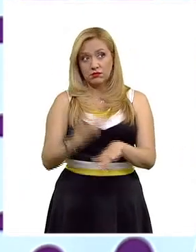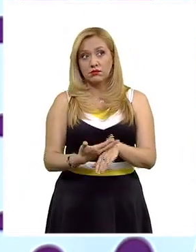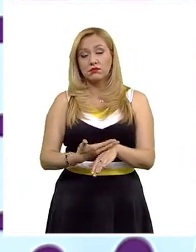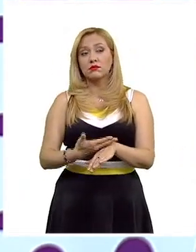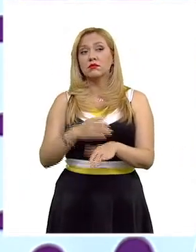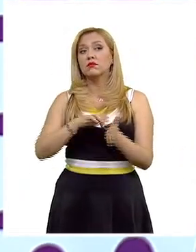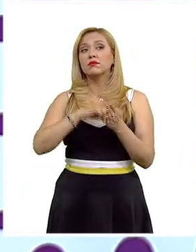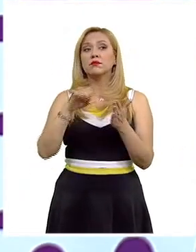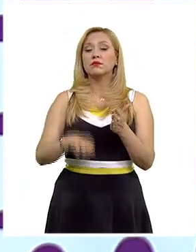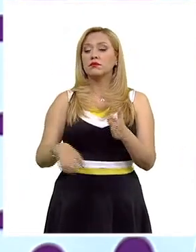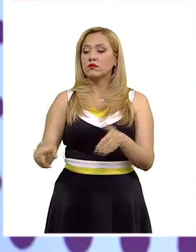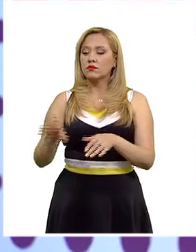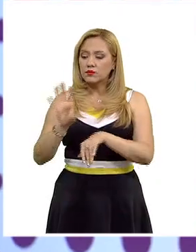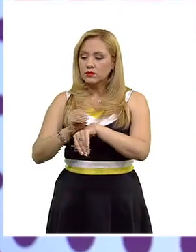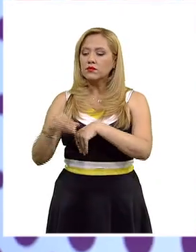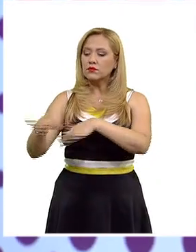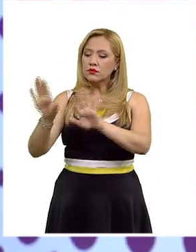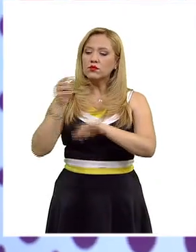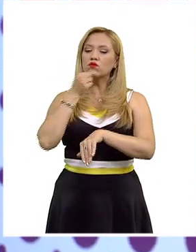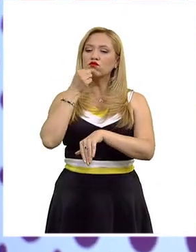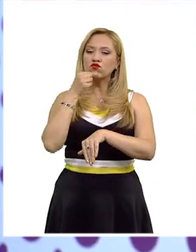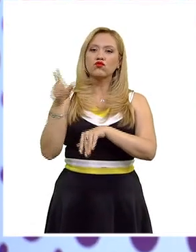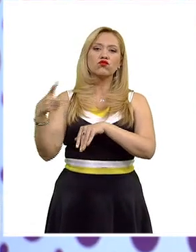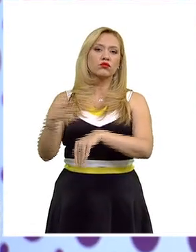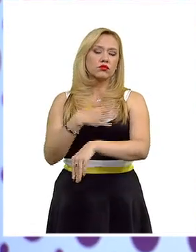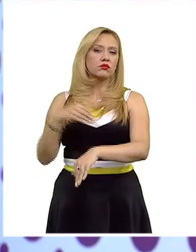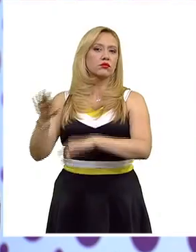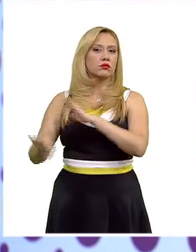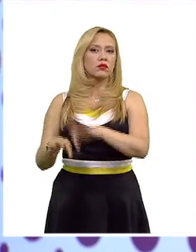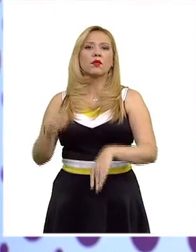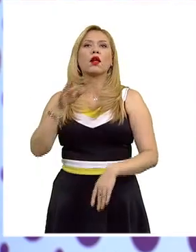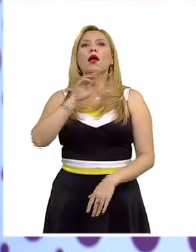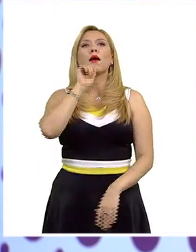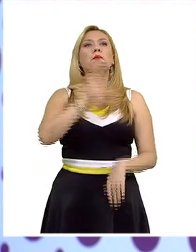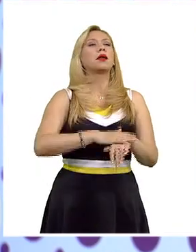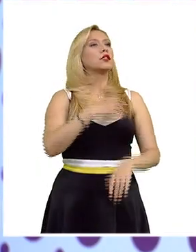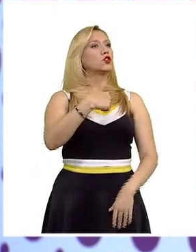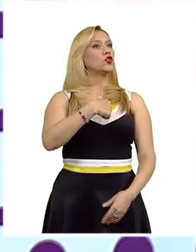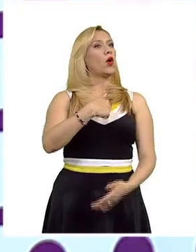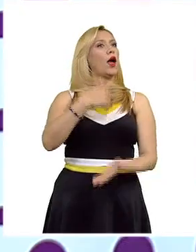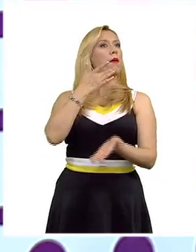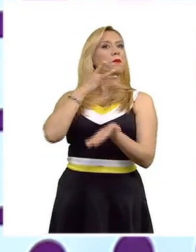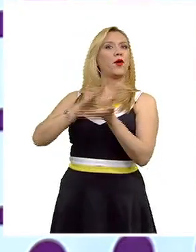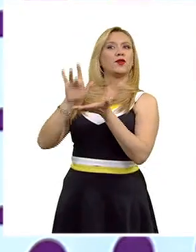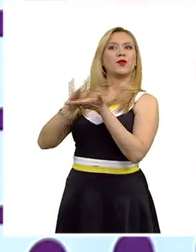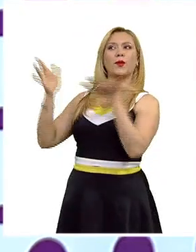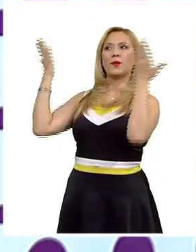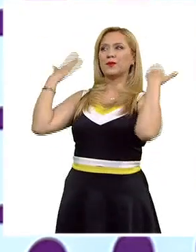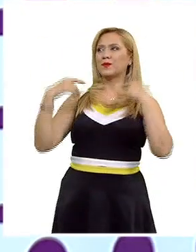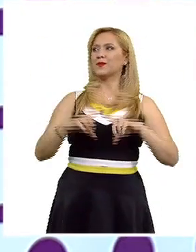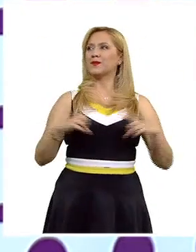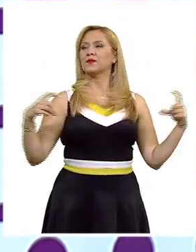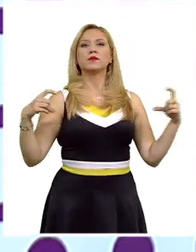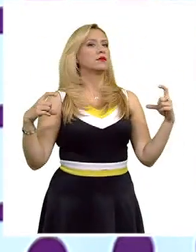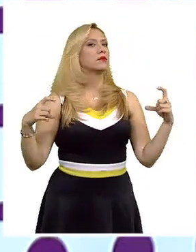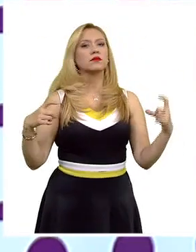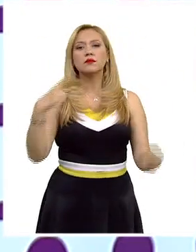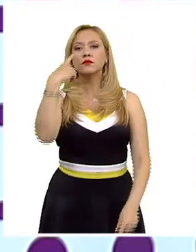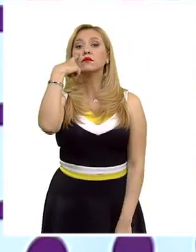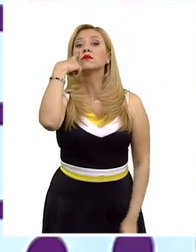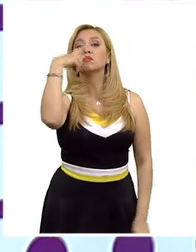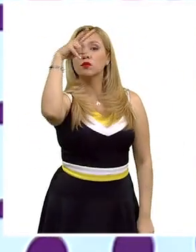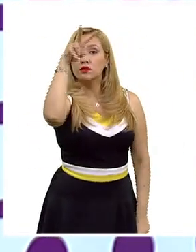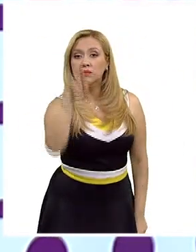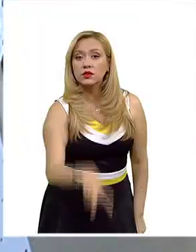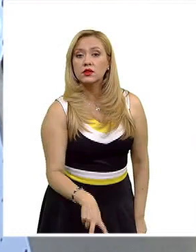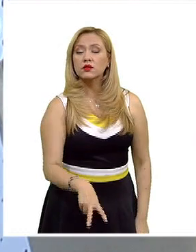crianza, por ejemplo, etcétera. Entonces, no es solo lo discursivo, ¿no? O sea, estamos en un punto, como dice Aleida, pues que queremos acciones reales, ¿no? Y